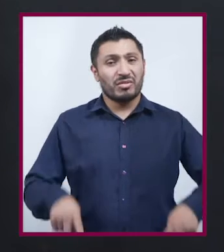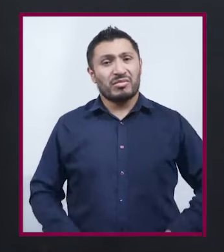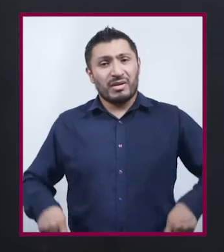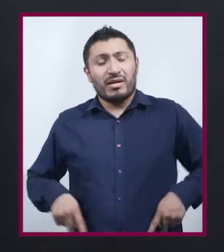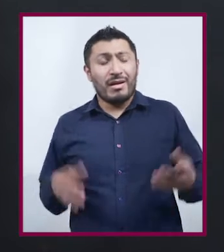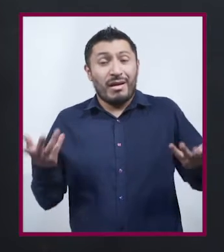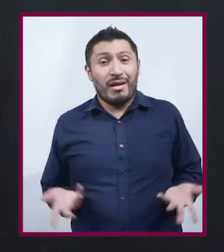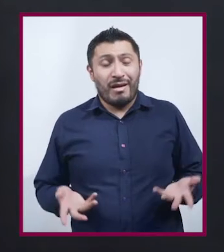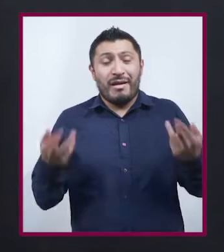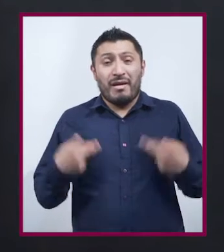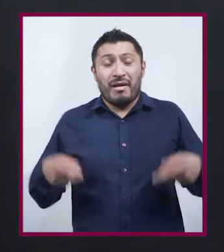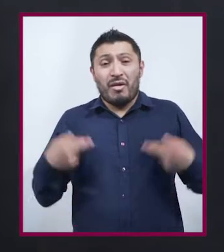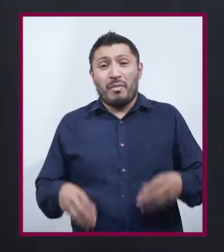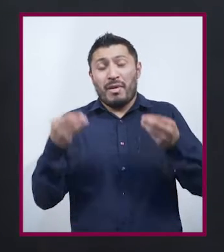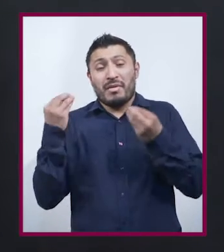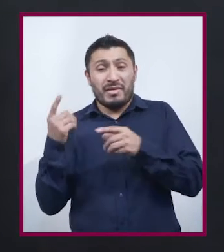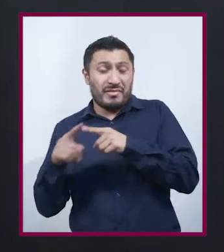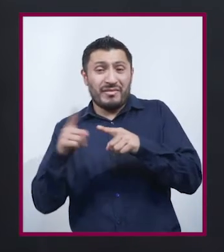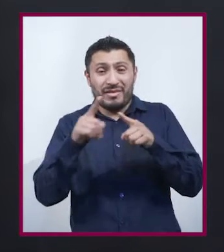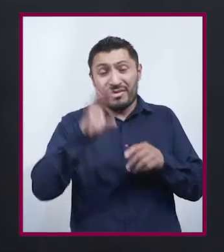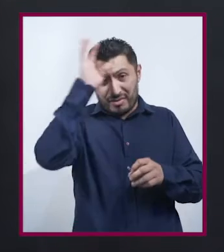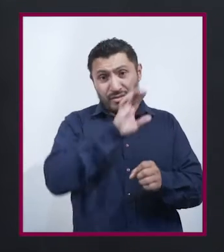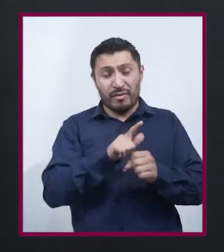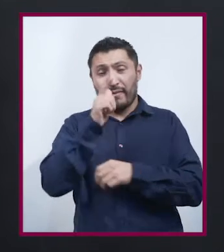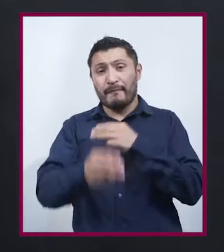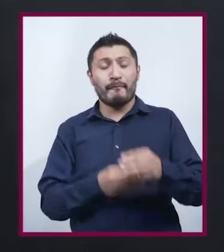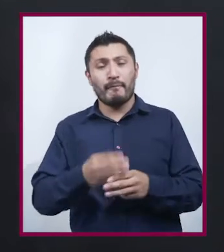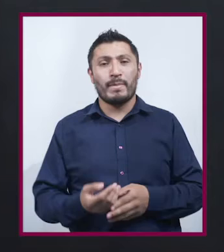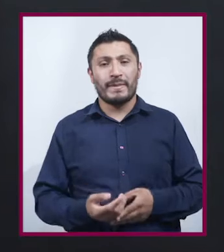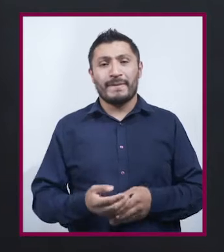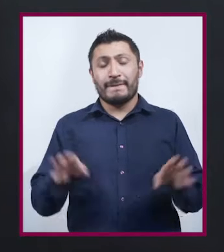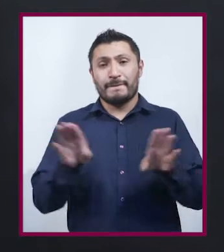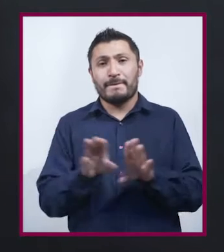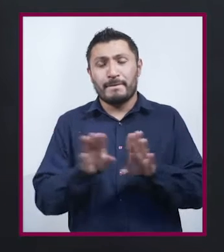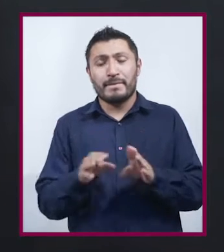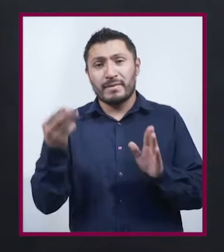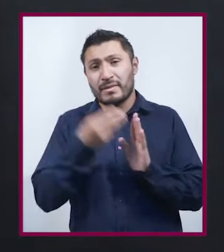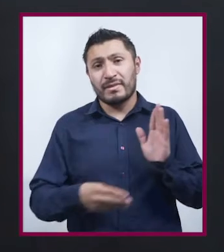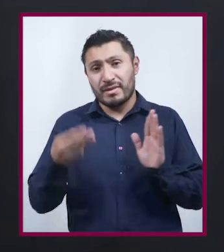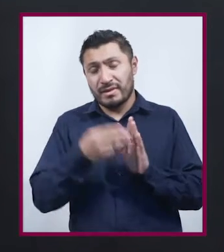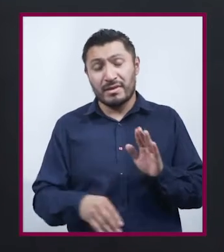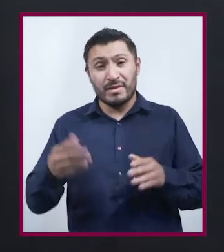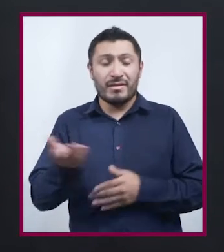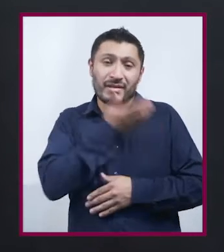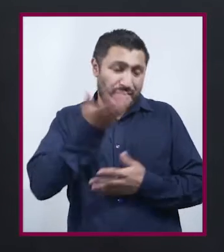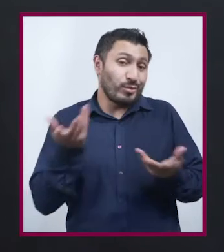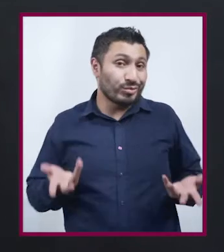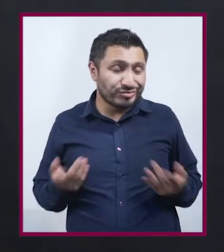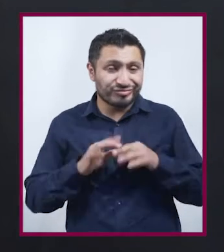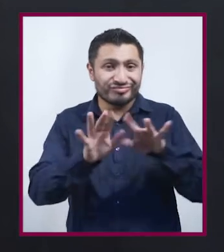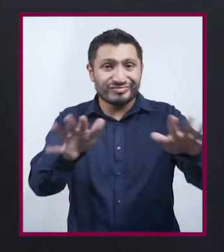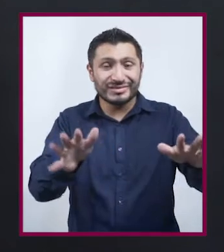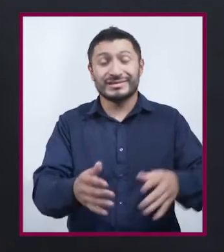prenda irrumpió en la vestimenta de muchas y distintas culturas del mundo? ¿Cómo llegó la mezclilla a ser tan popular?